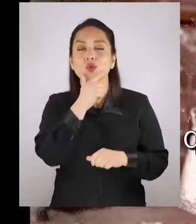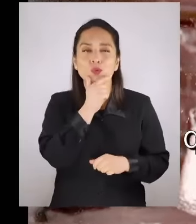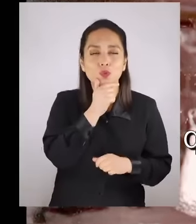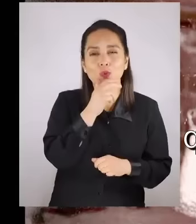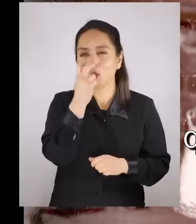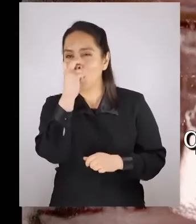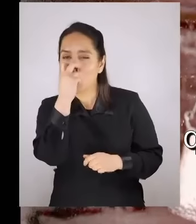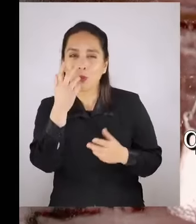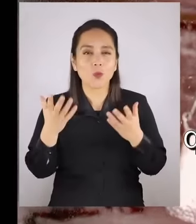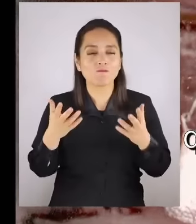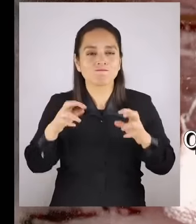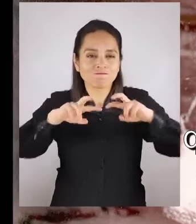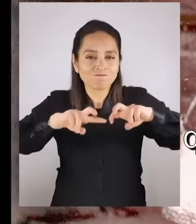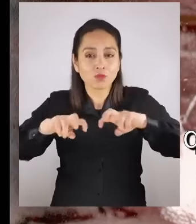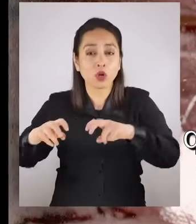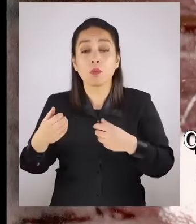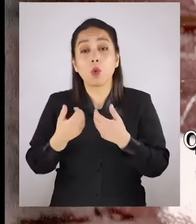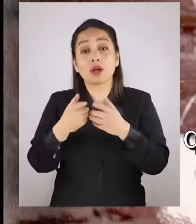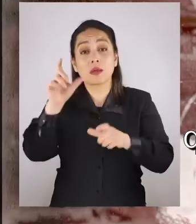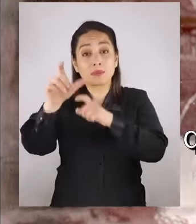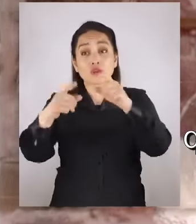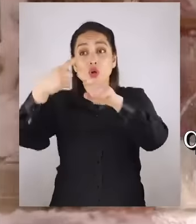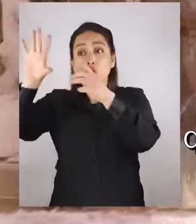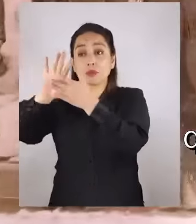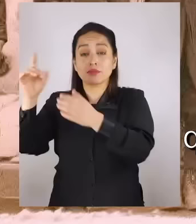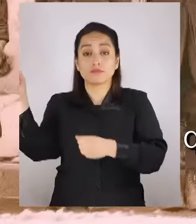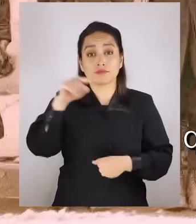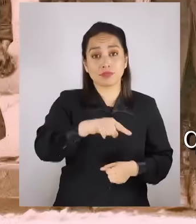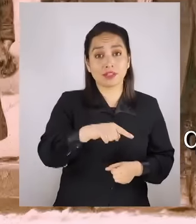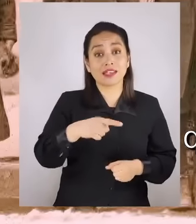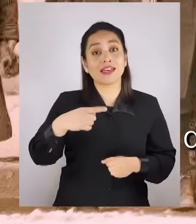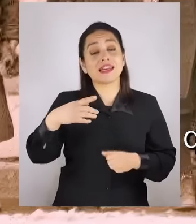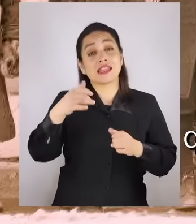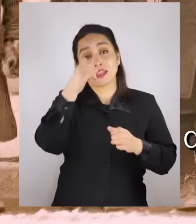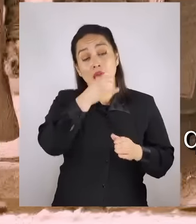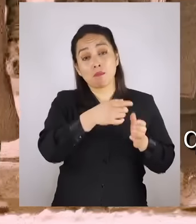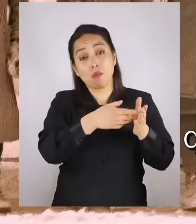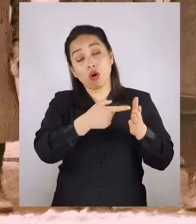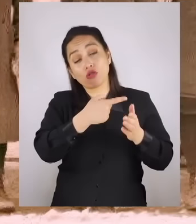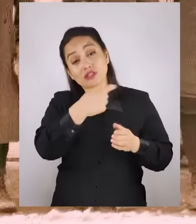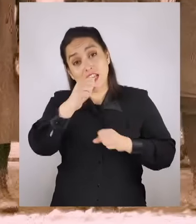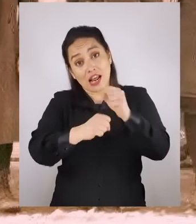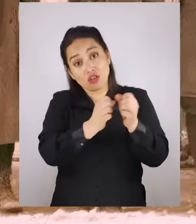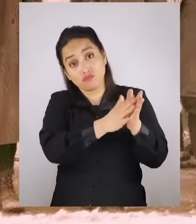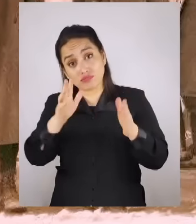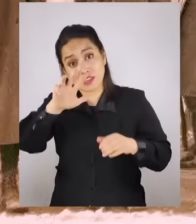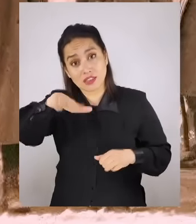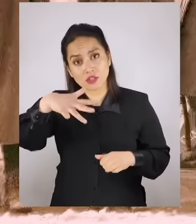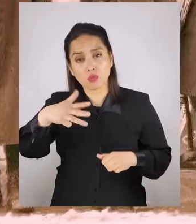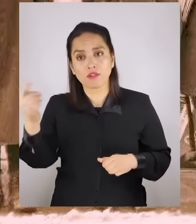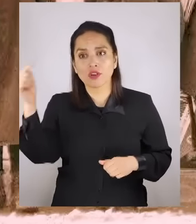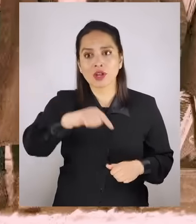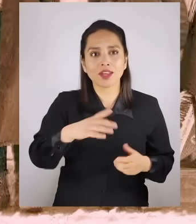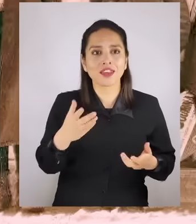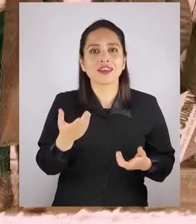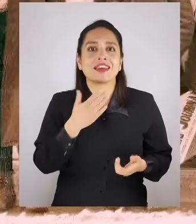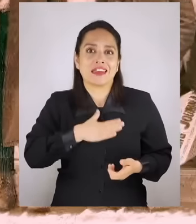que como todo inmigrante durante el siglo XIX que llegó a Valparaíso, llegó a buscar fortuna.